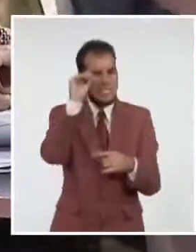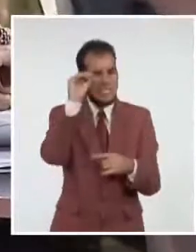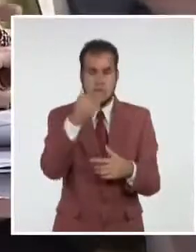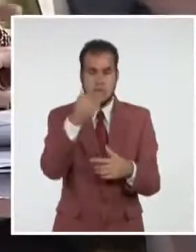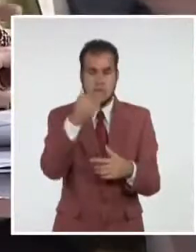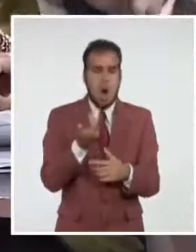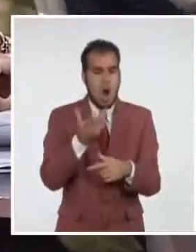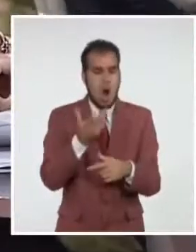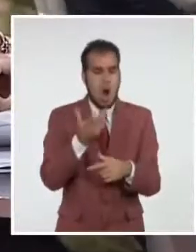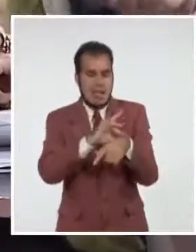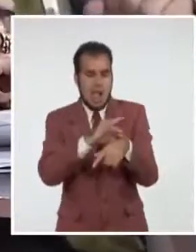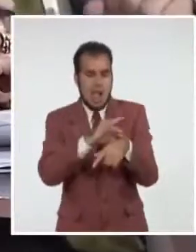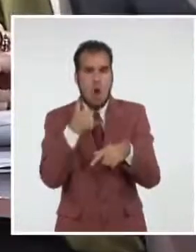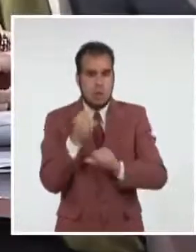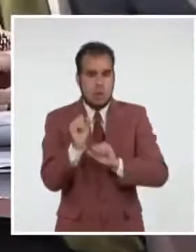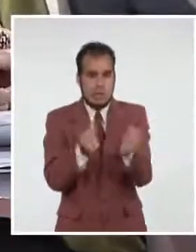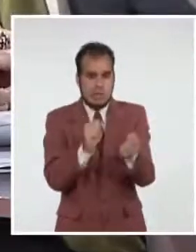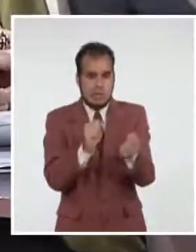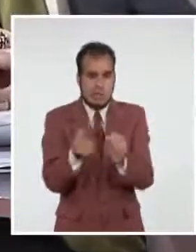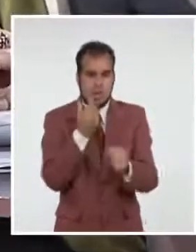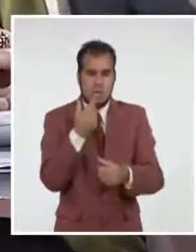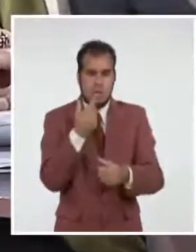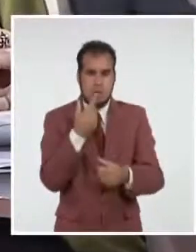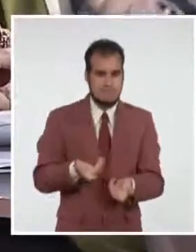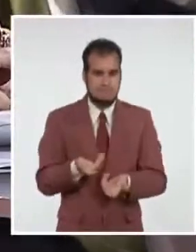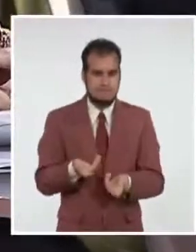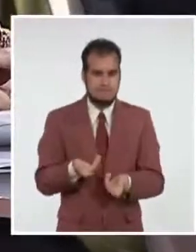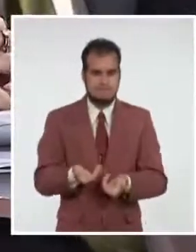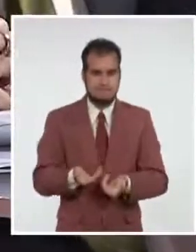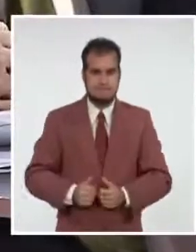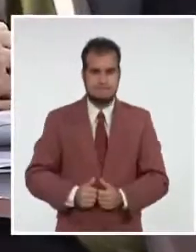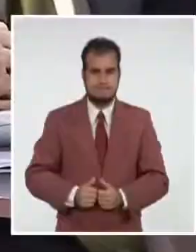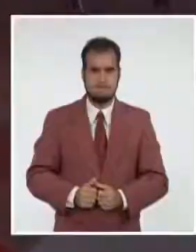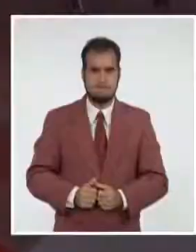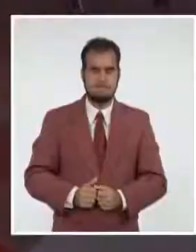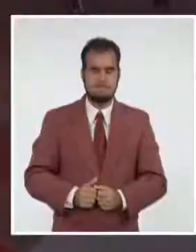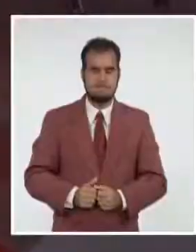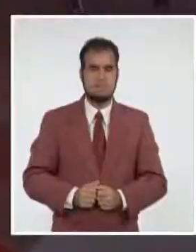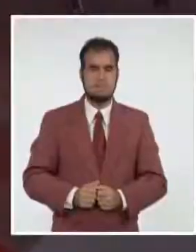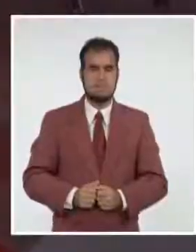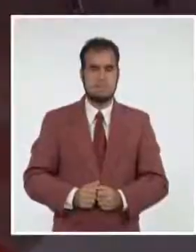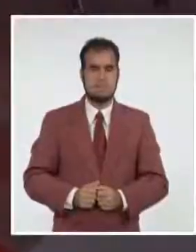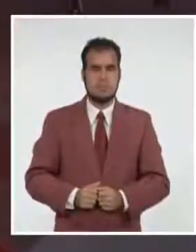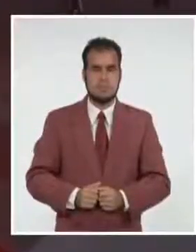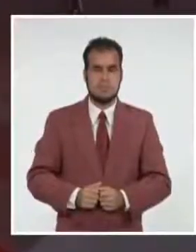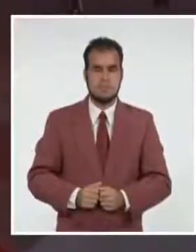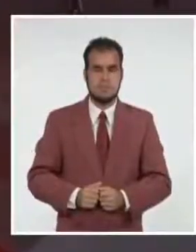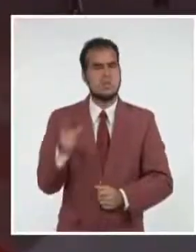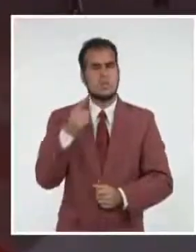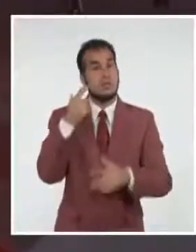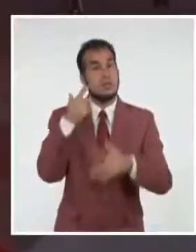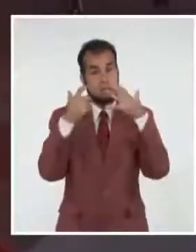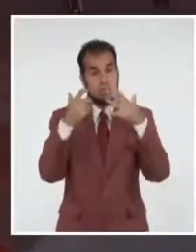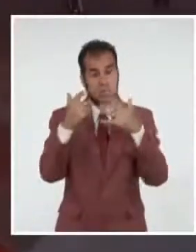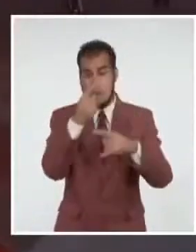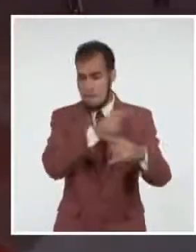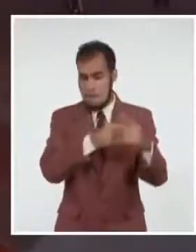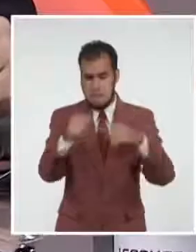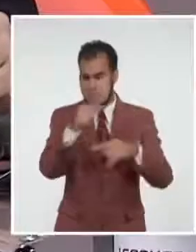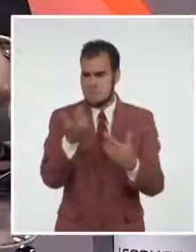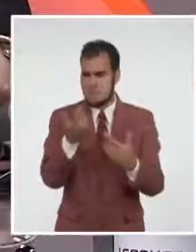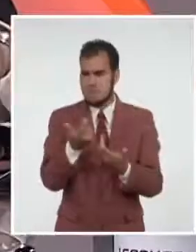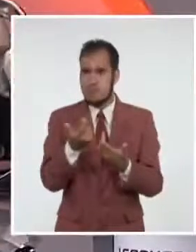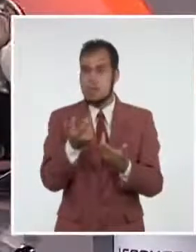cómo manejarlo, cómo actuar frente a eso. Y creo que es importante el tema de la conducta diagnóstica,